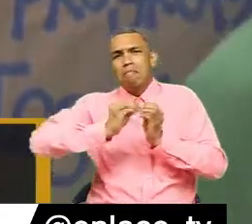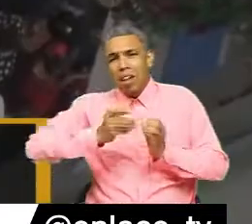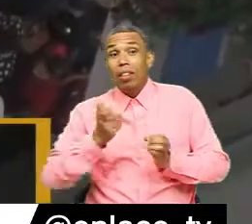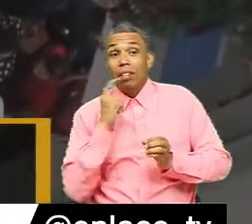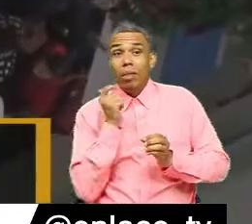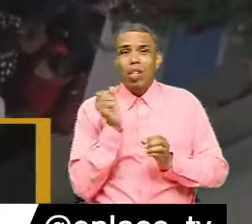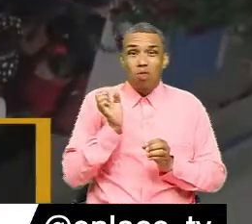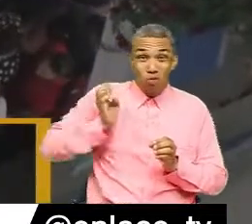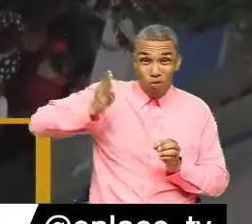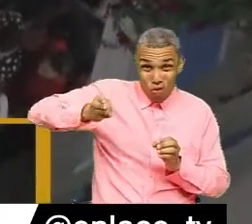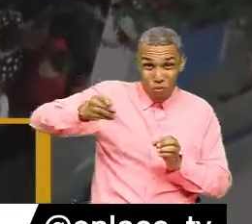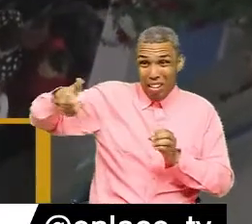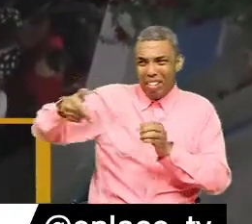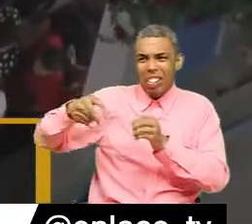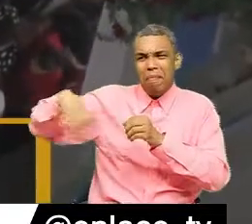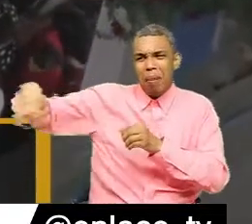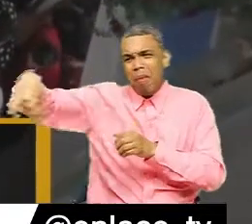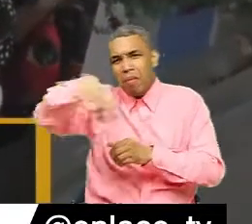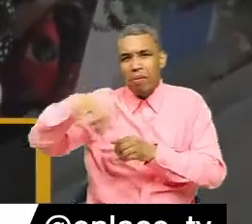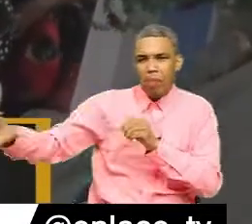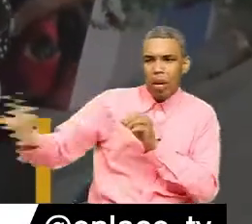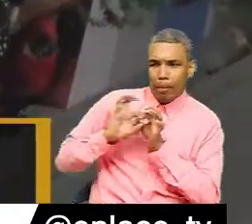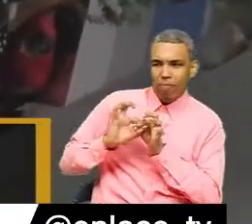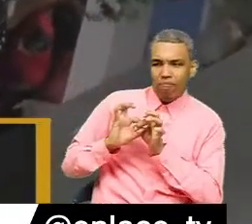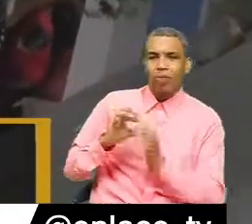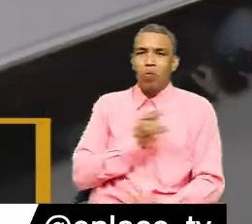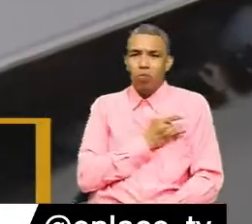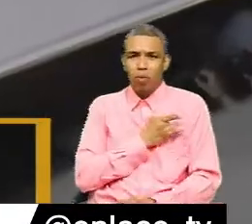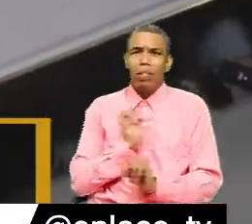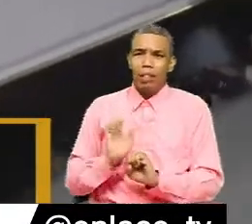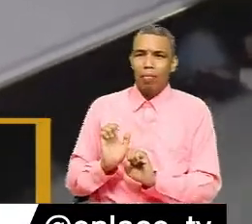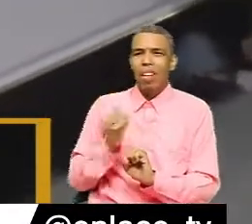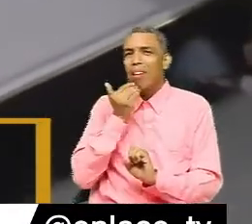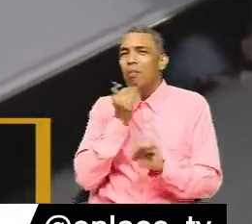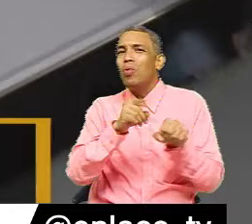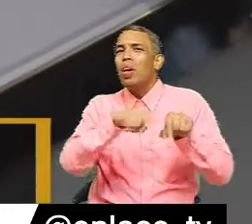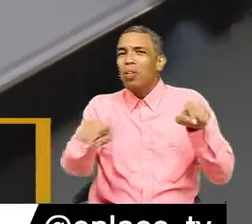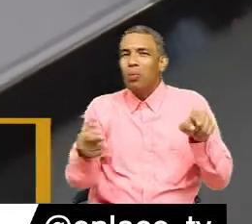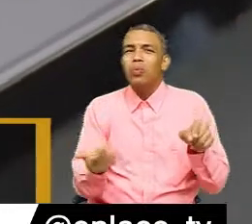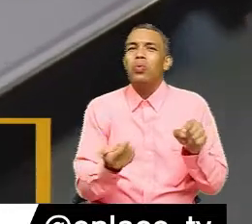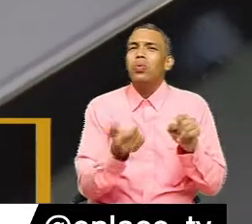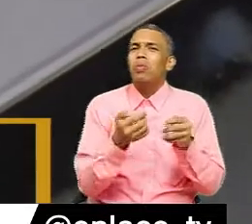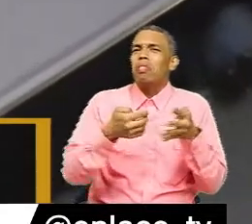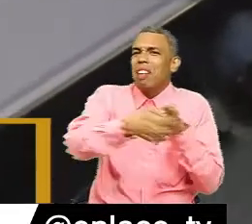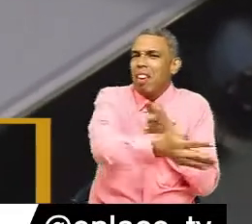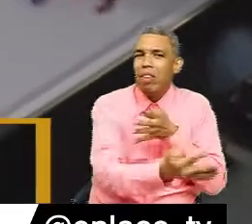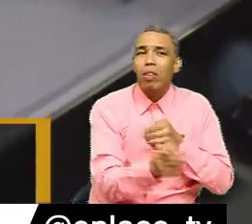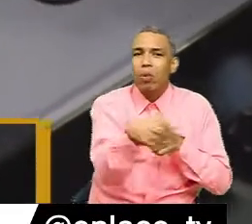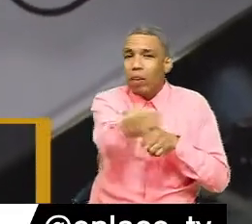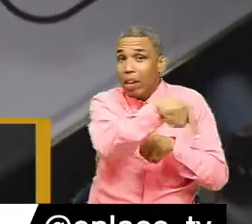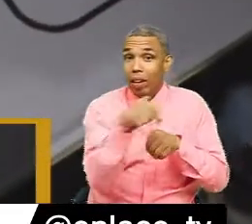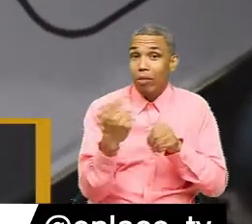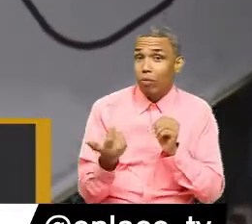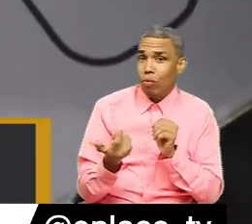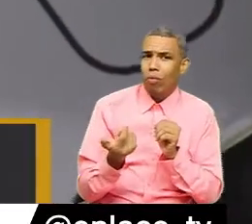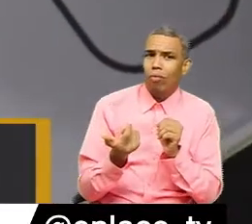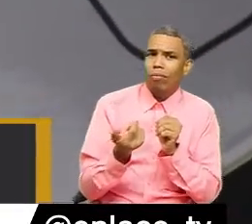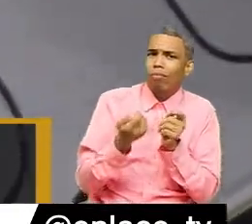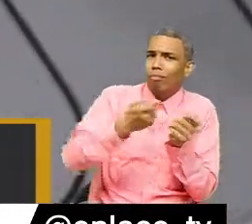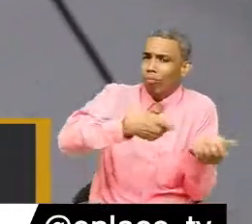de Barranca Bermeja para también apoyar a los estudiantes en la parte pues económica, ¿no?, brindando sus respectivos créditos. Vamos a estar